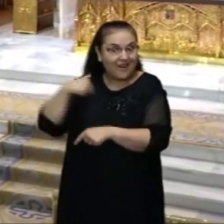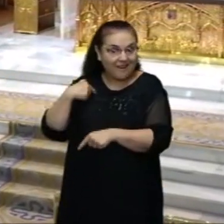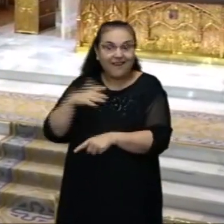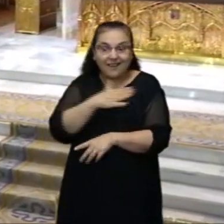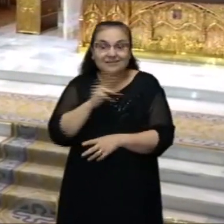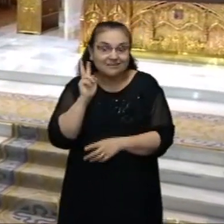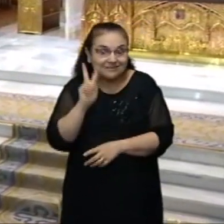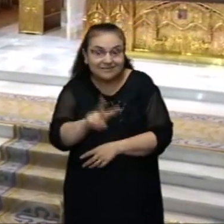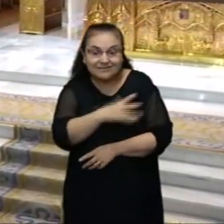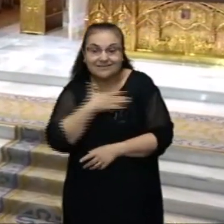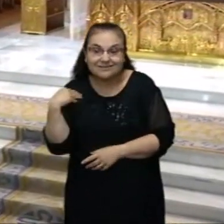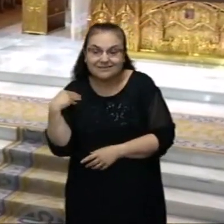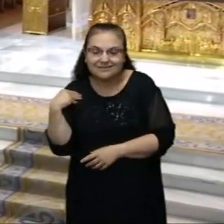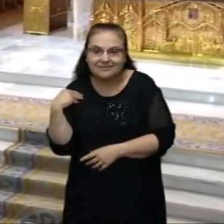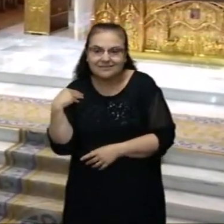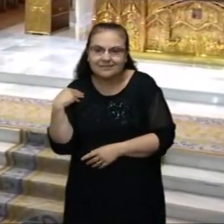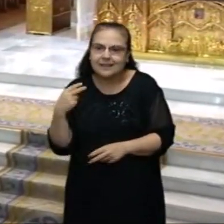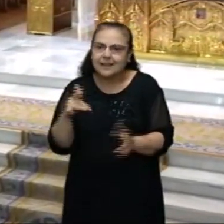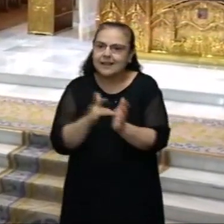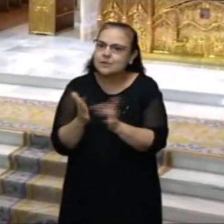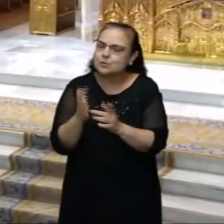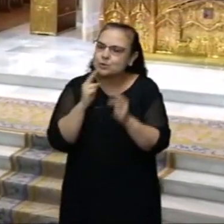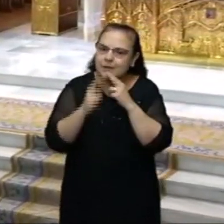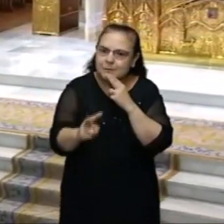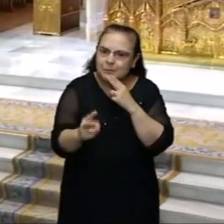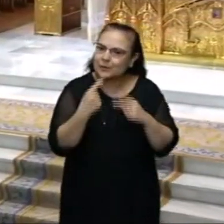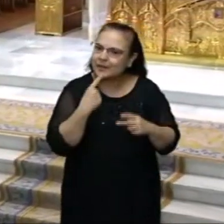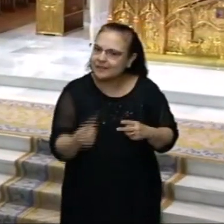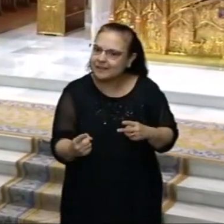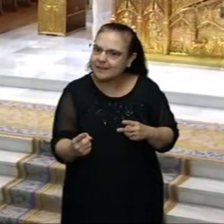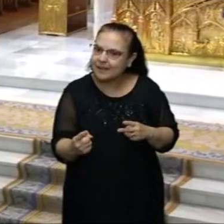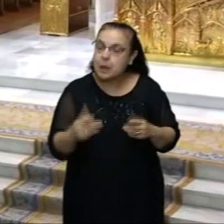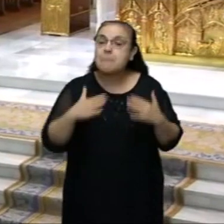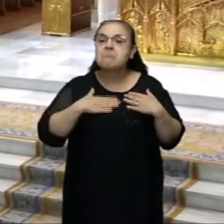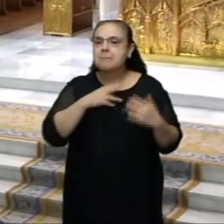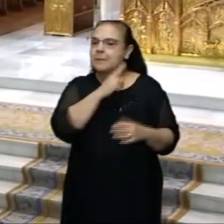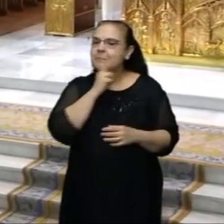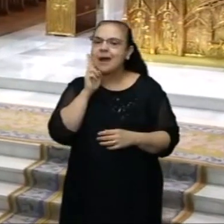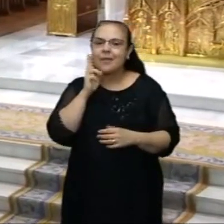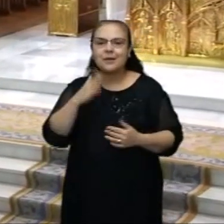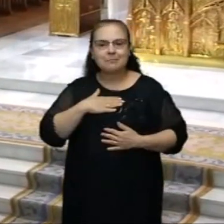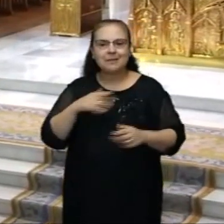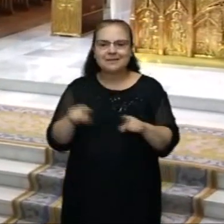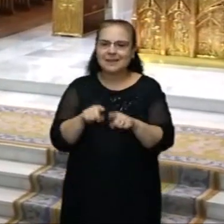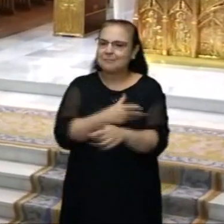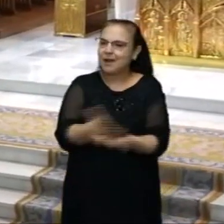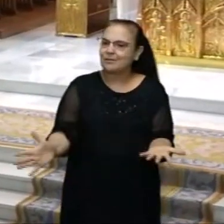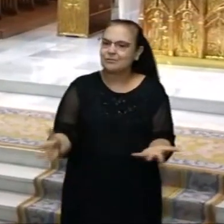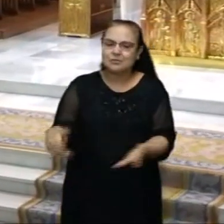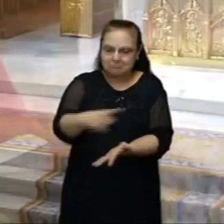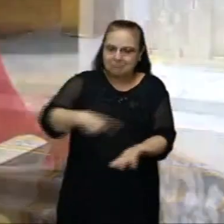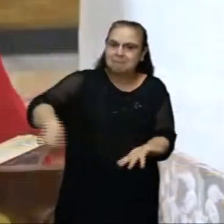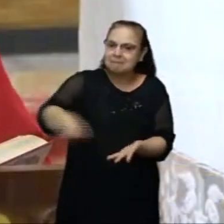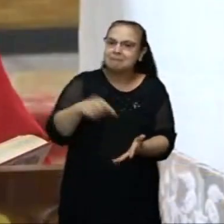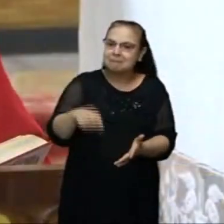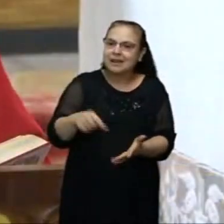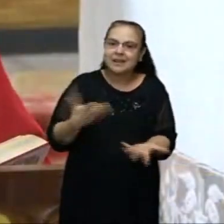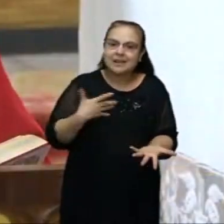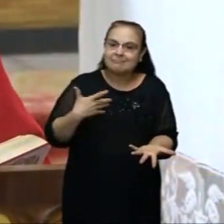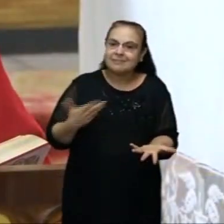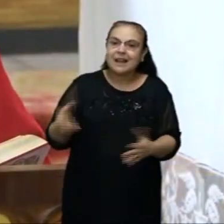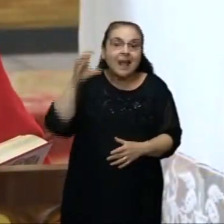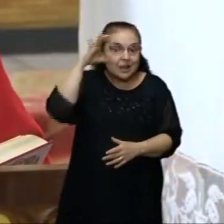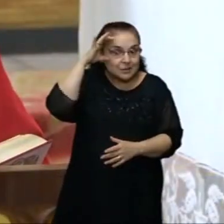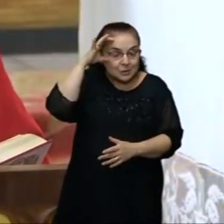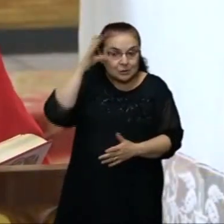verte. Él respondió diciéndoles: mi madre y mis hermanos son estos, los que escuchan